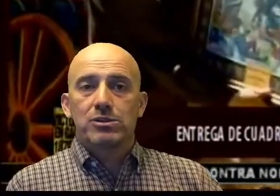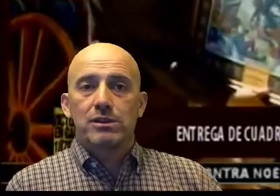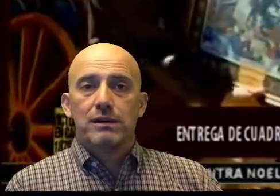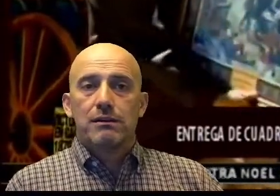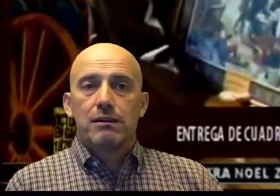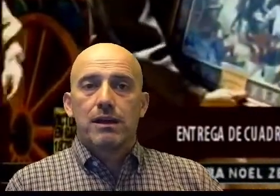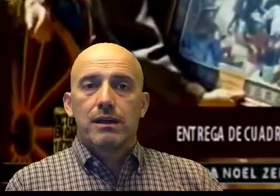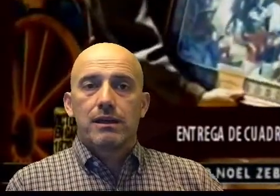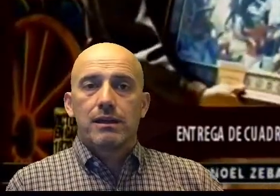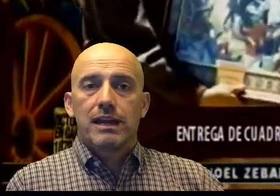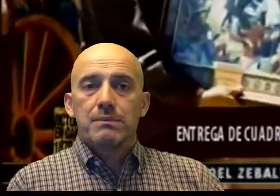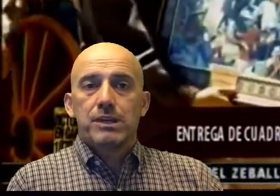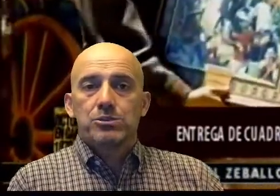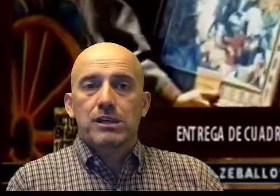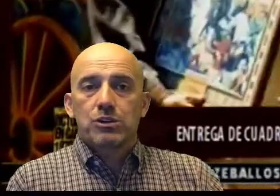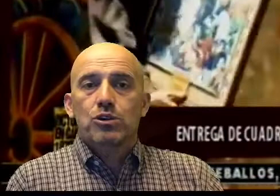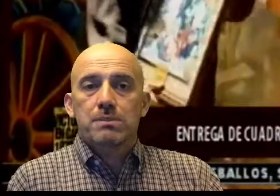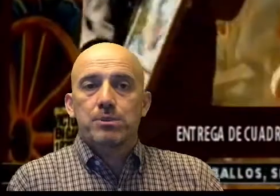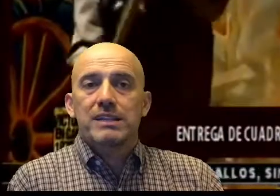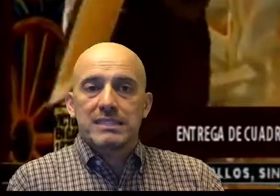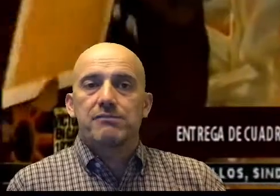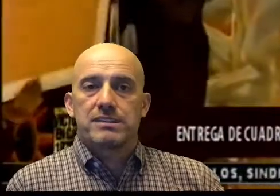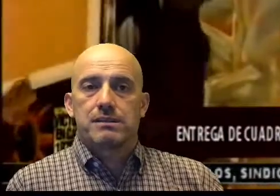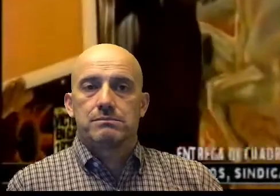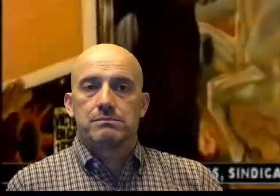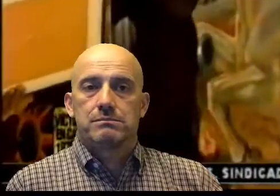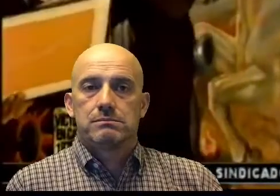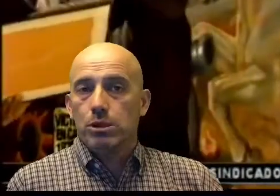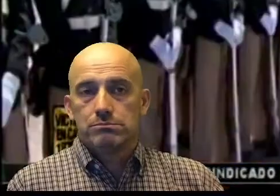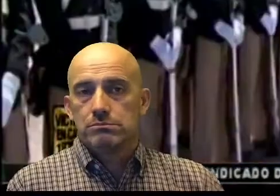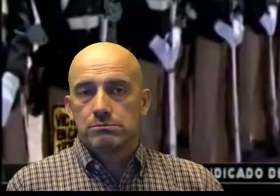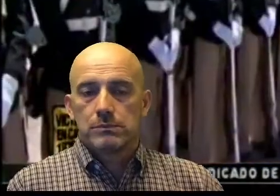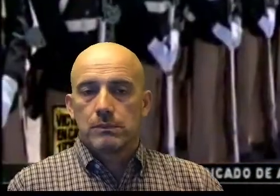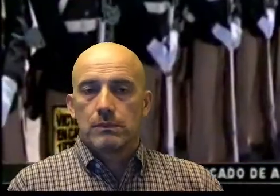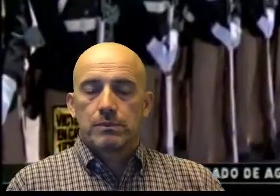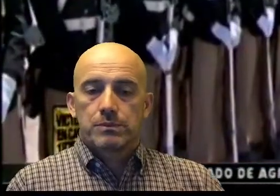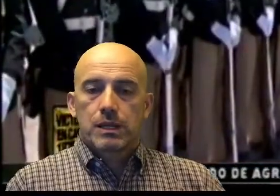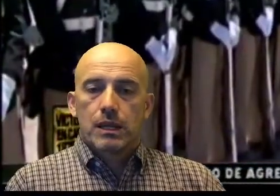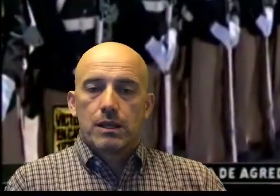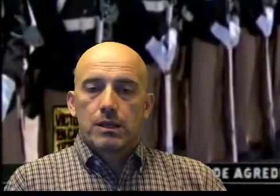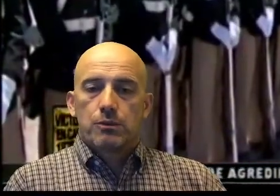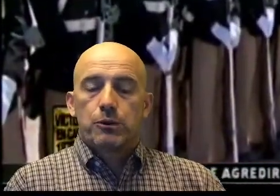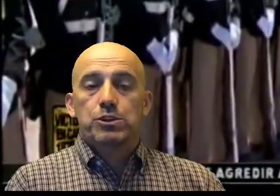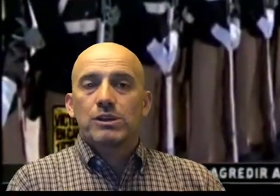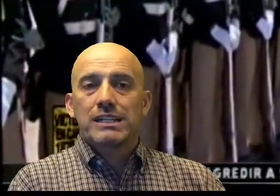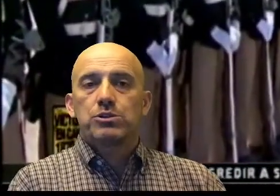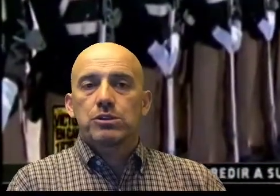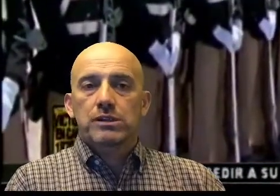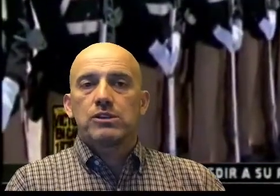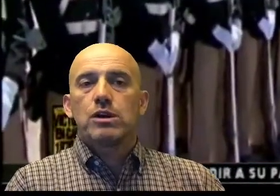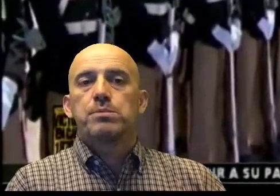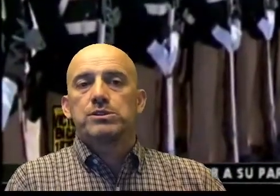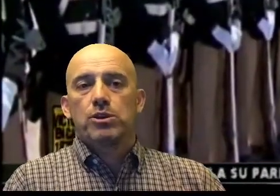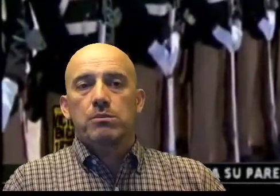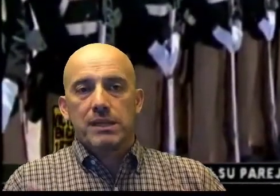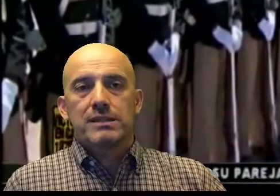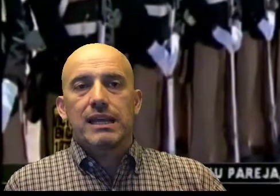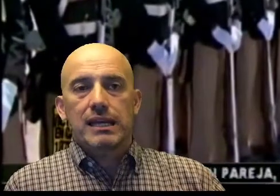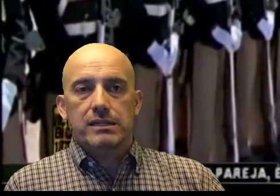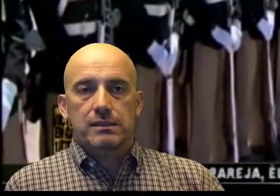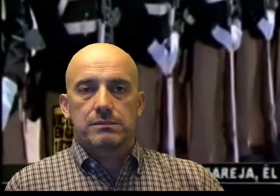manuscritos elementos que no corresponden a esa fecha fue todo escrito de corrido y